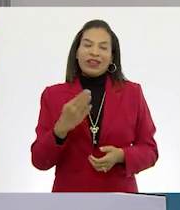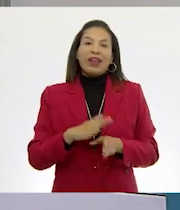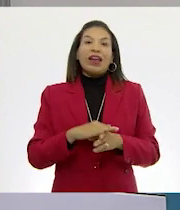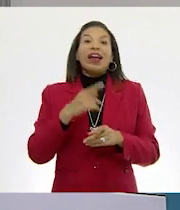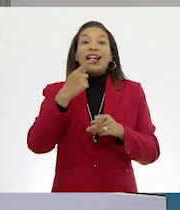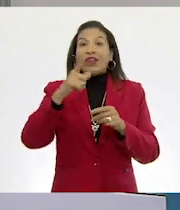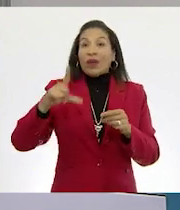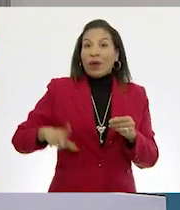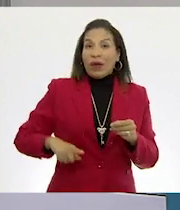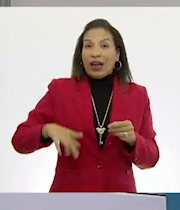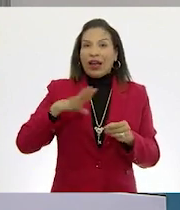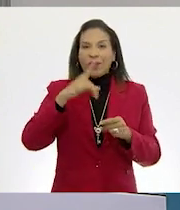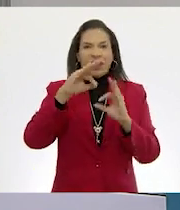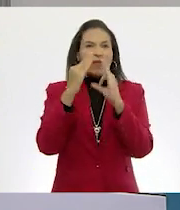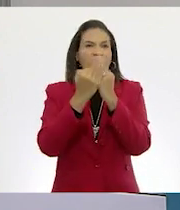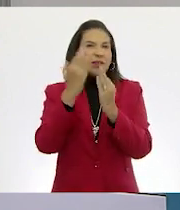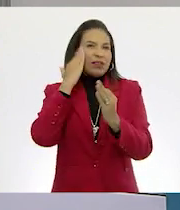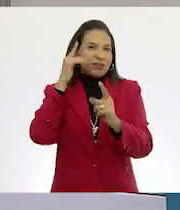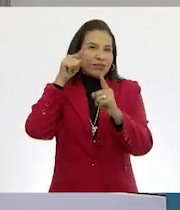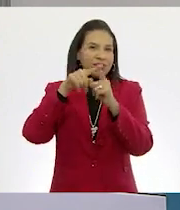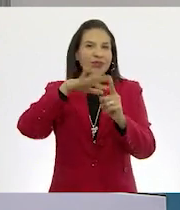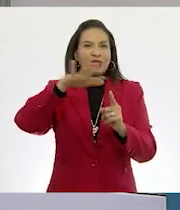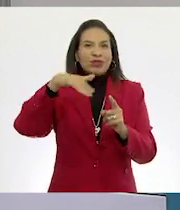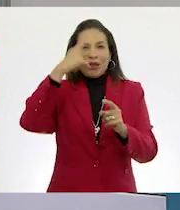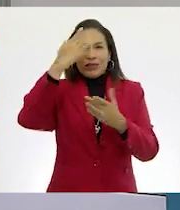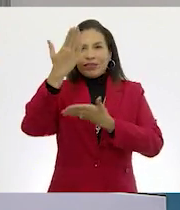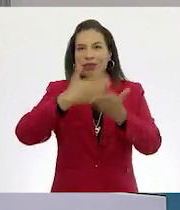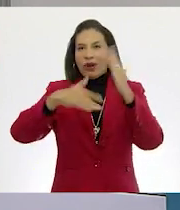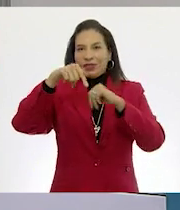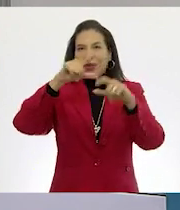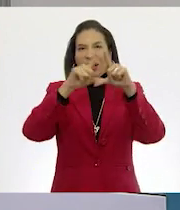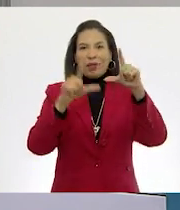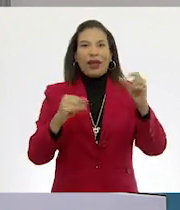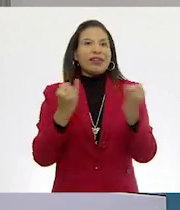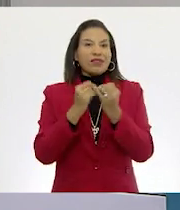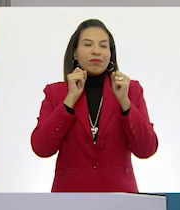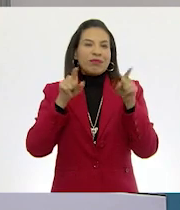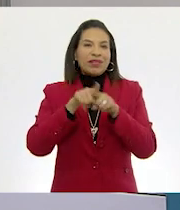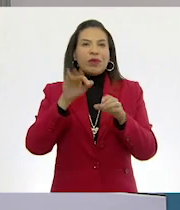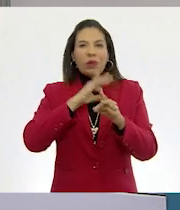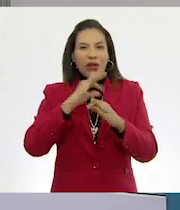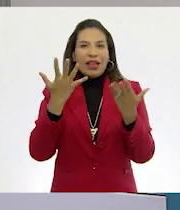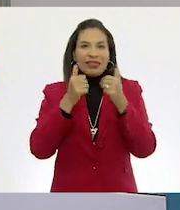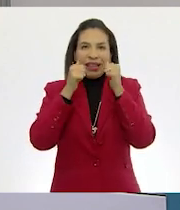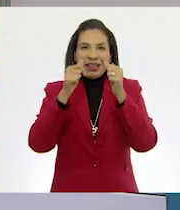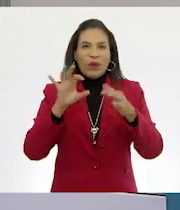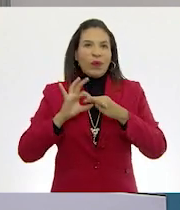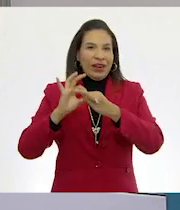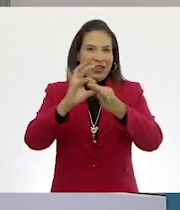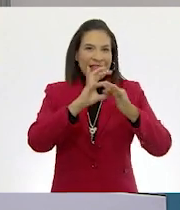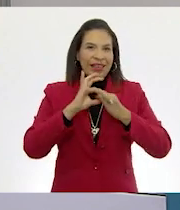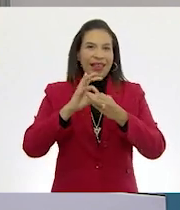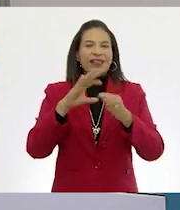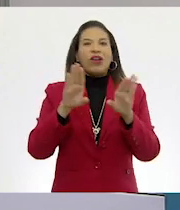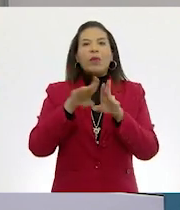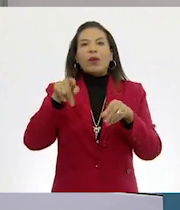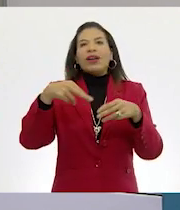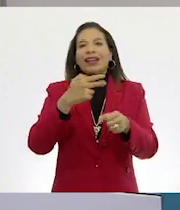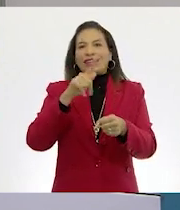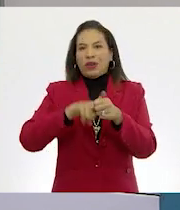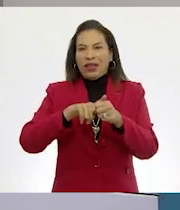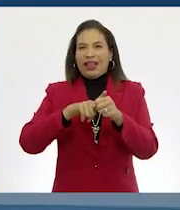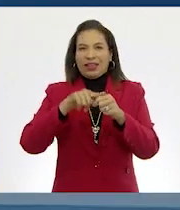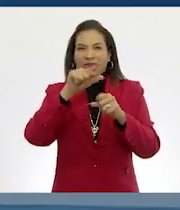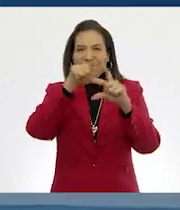el Estado había una forma principal de buscar el progreso del país y al mismo tiempo fomentar la unidad de este, a través del